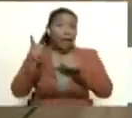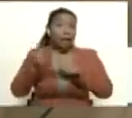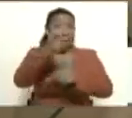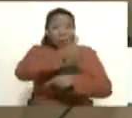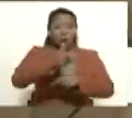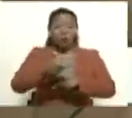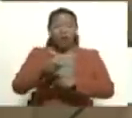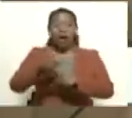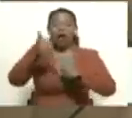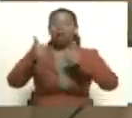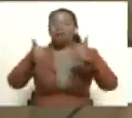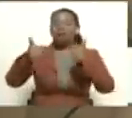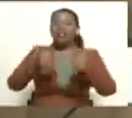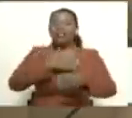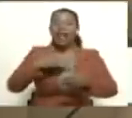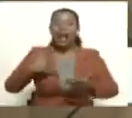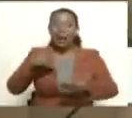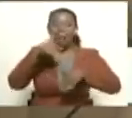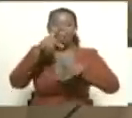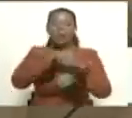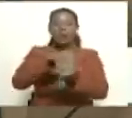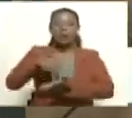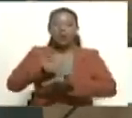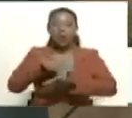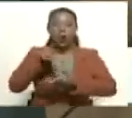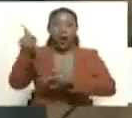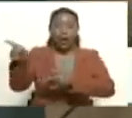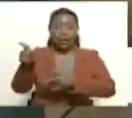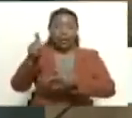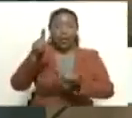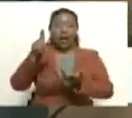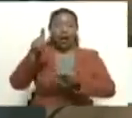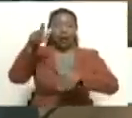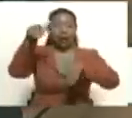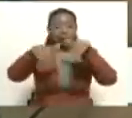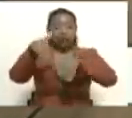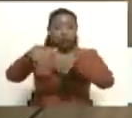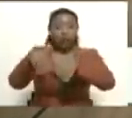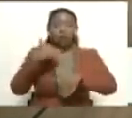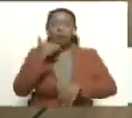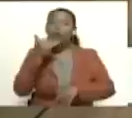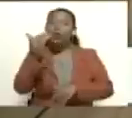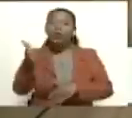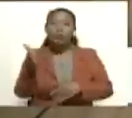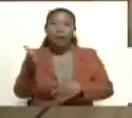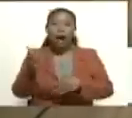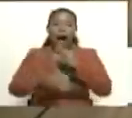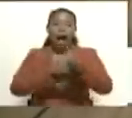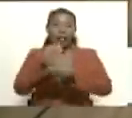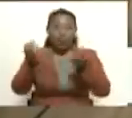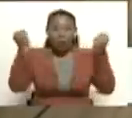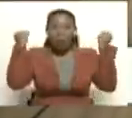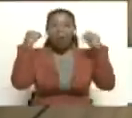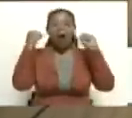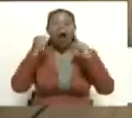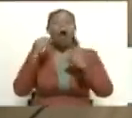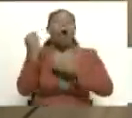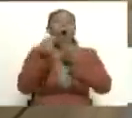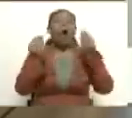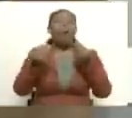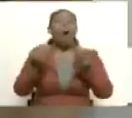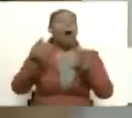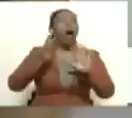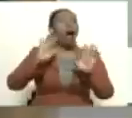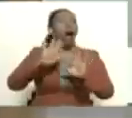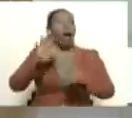precandidatos de esas llamadas primarias, están recurriendo a una práctica de amnesia lacunar. ¿Saben lo que es